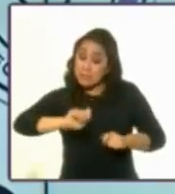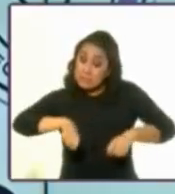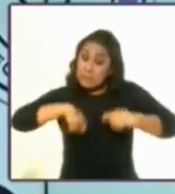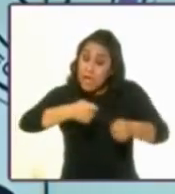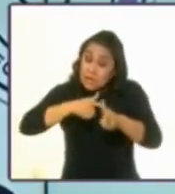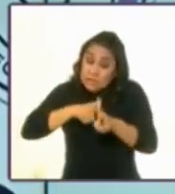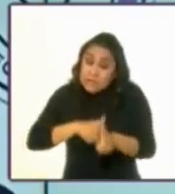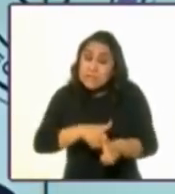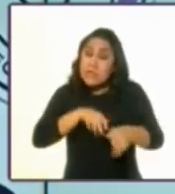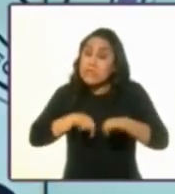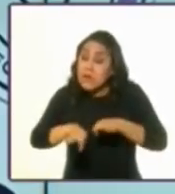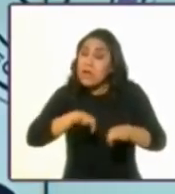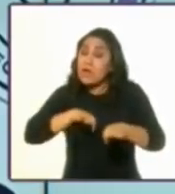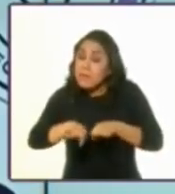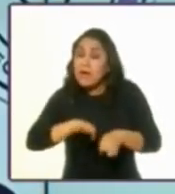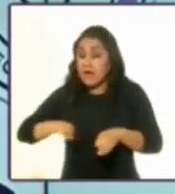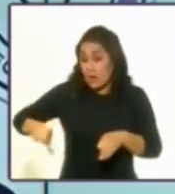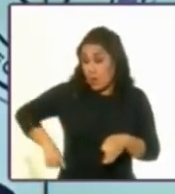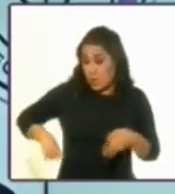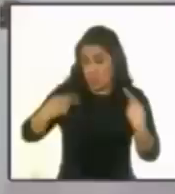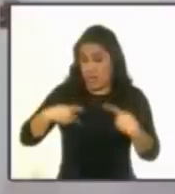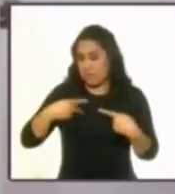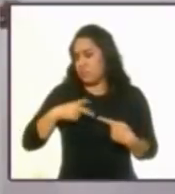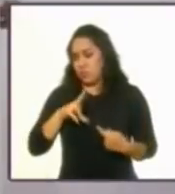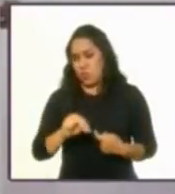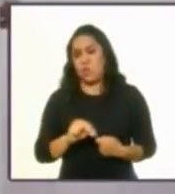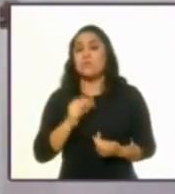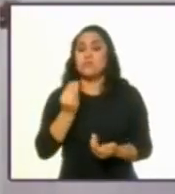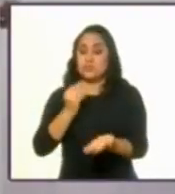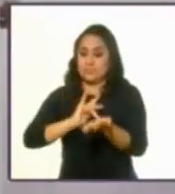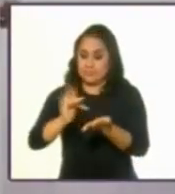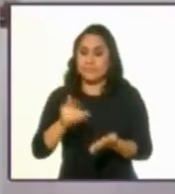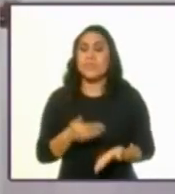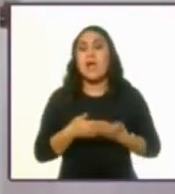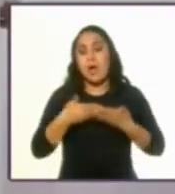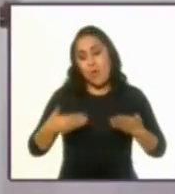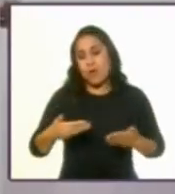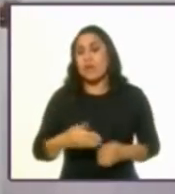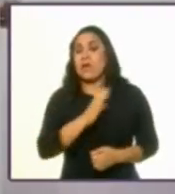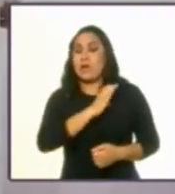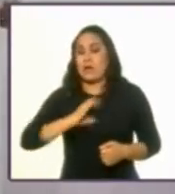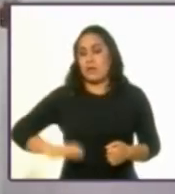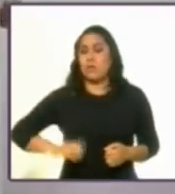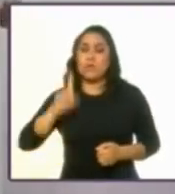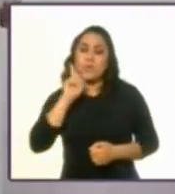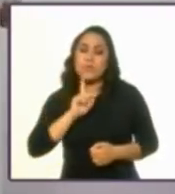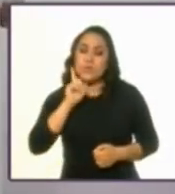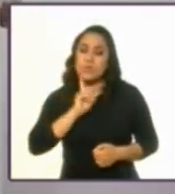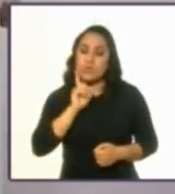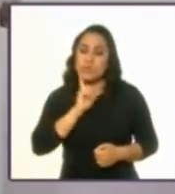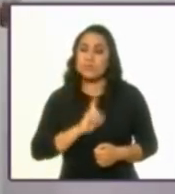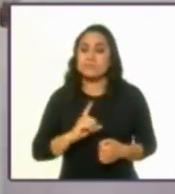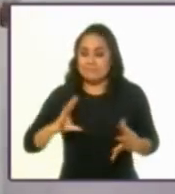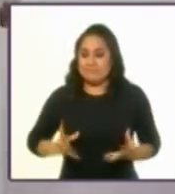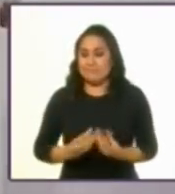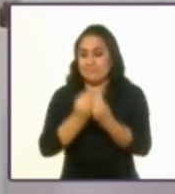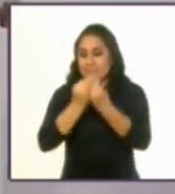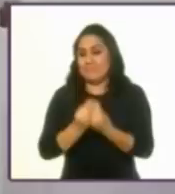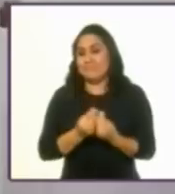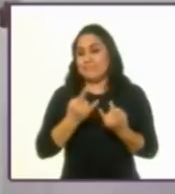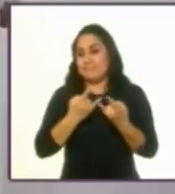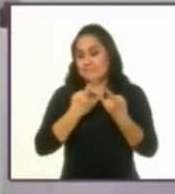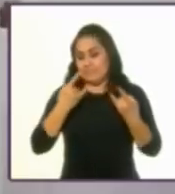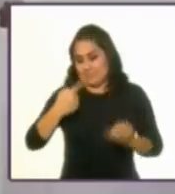ese mal funcionario muchas gracias tiene el uso de la palabra la candidata común de juntos haremos historia